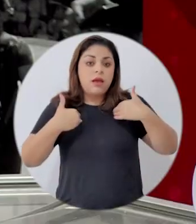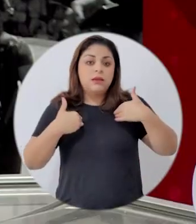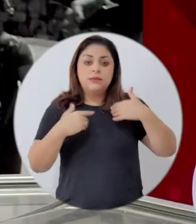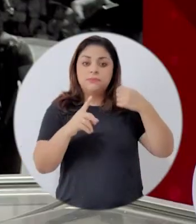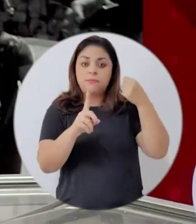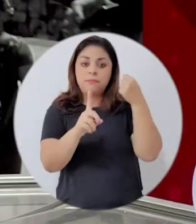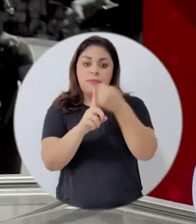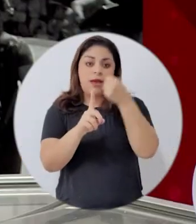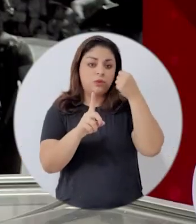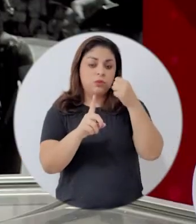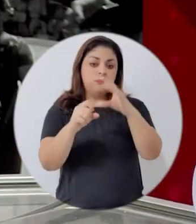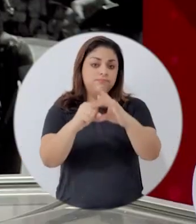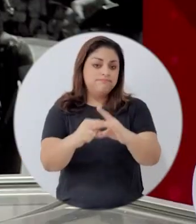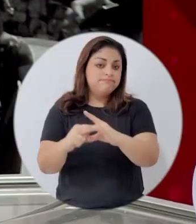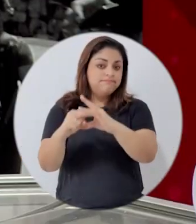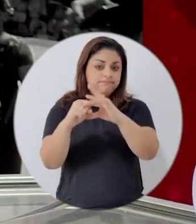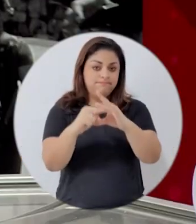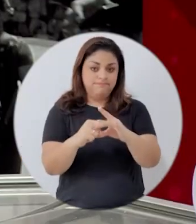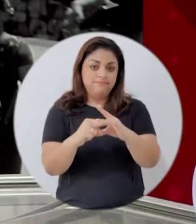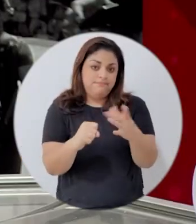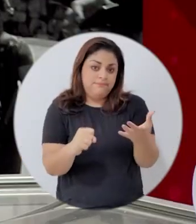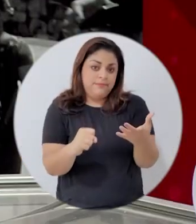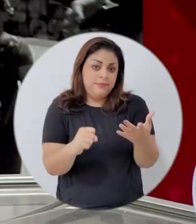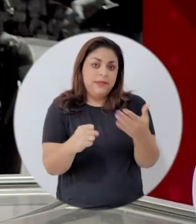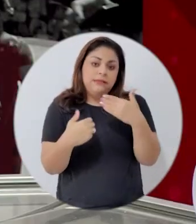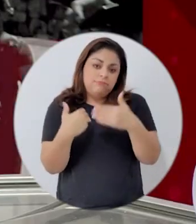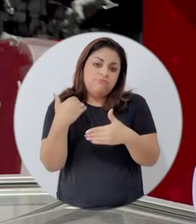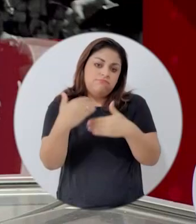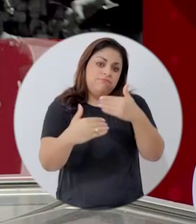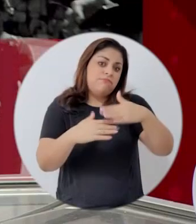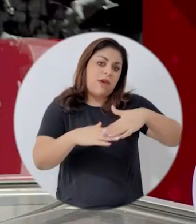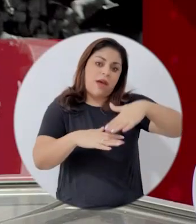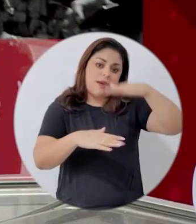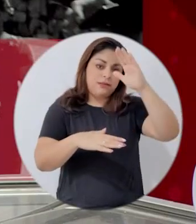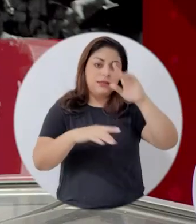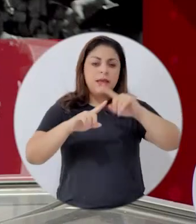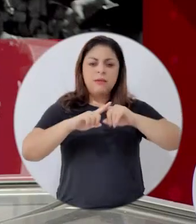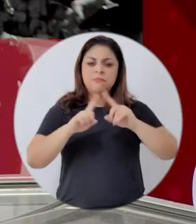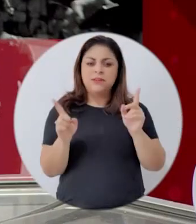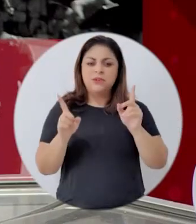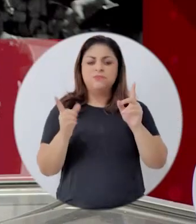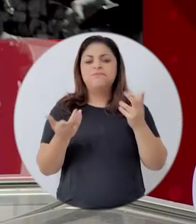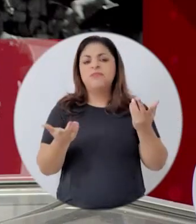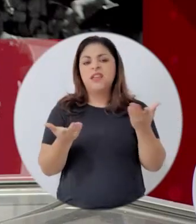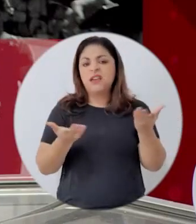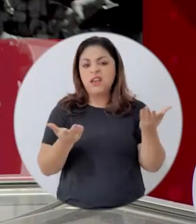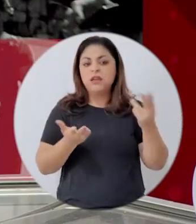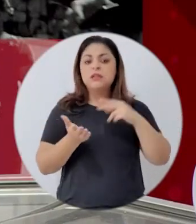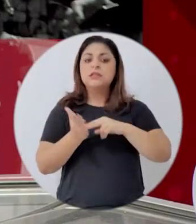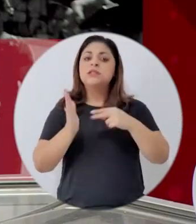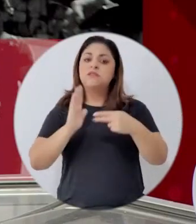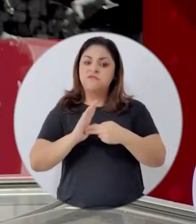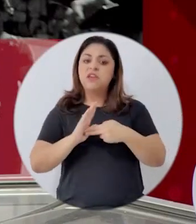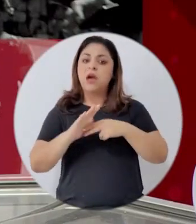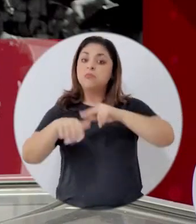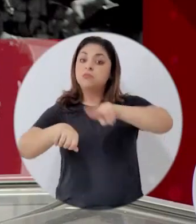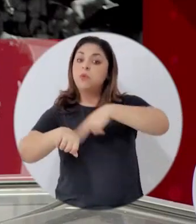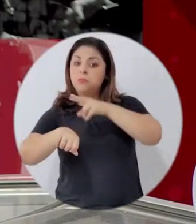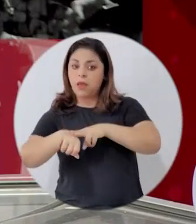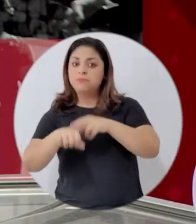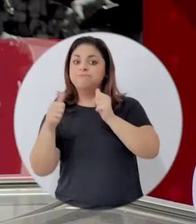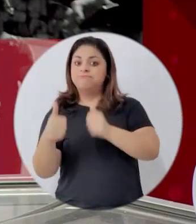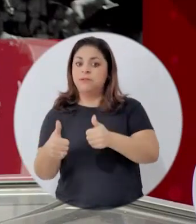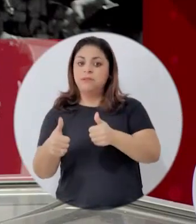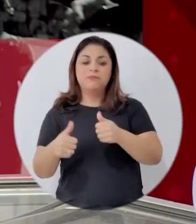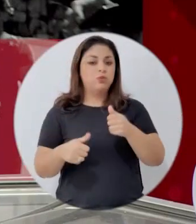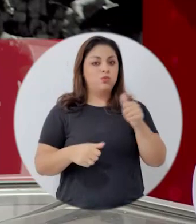planeta. Conforme ha ido avanzando la sociedad, pues todavía más. ¿Qué podríamos considerar normal y qué no